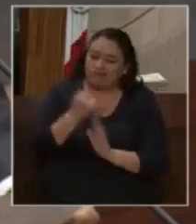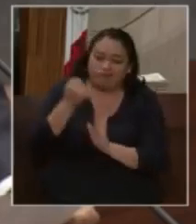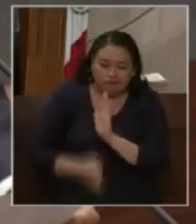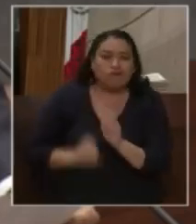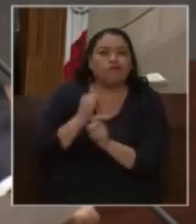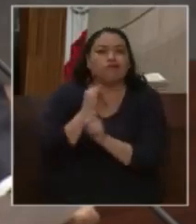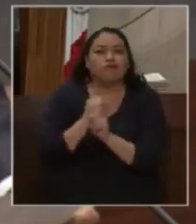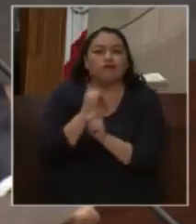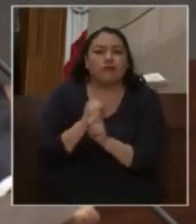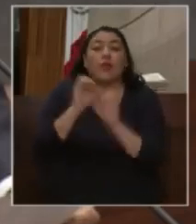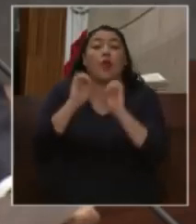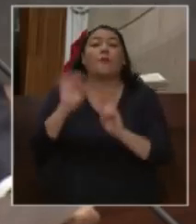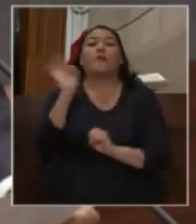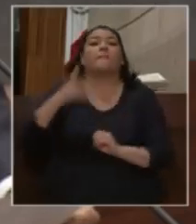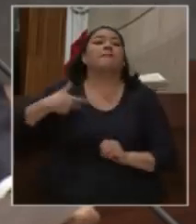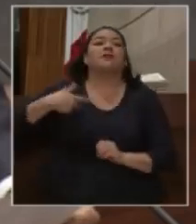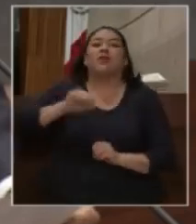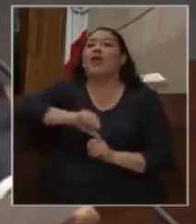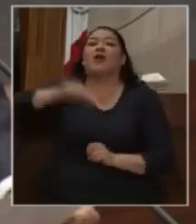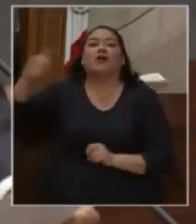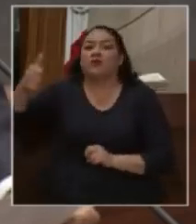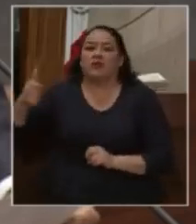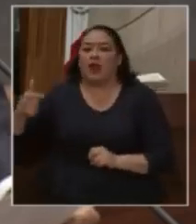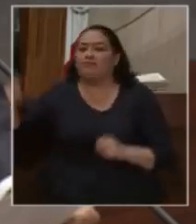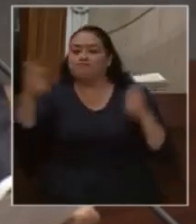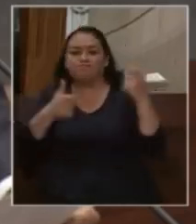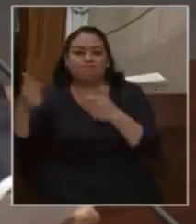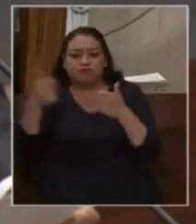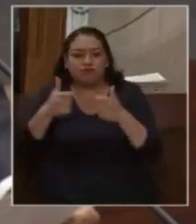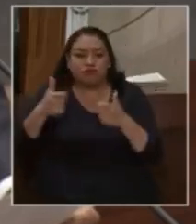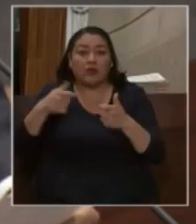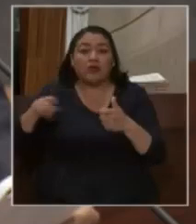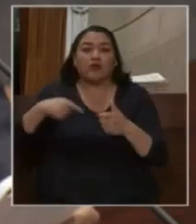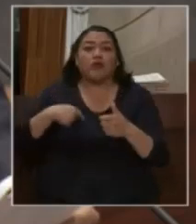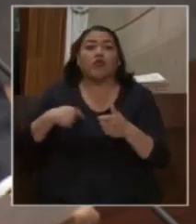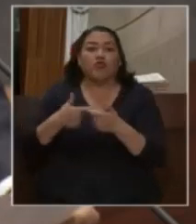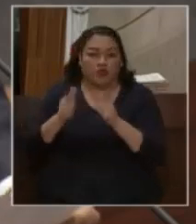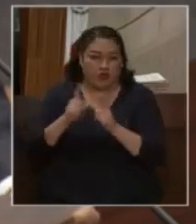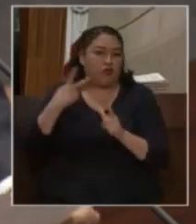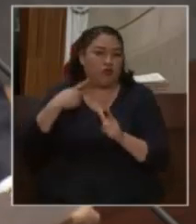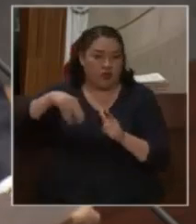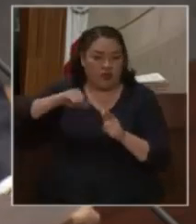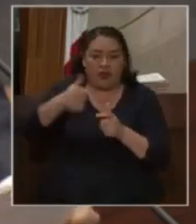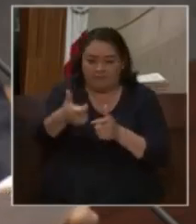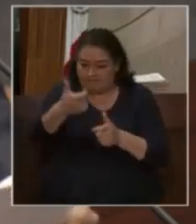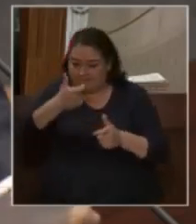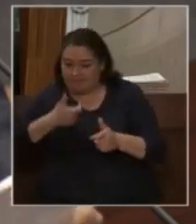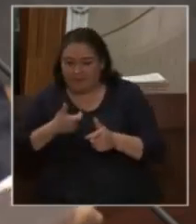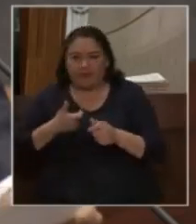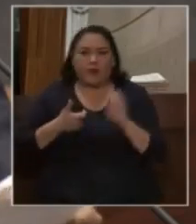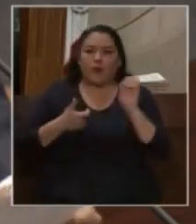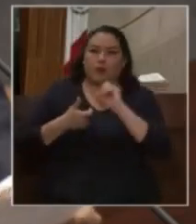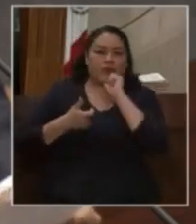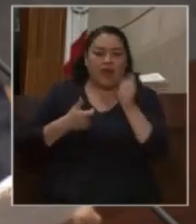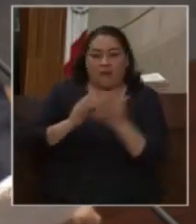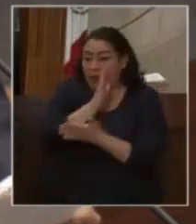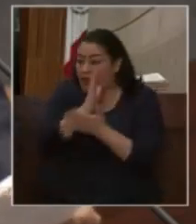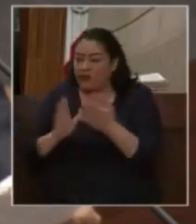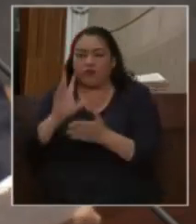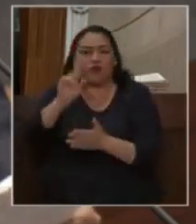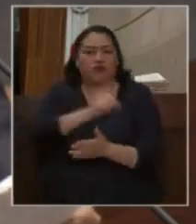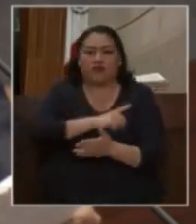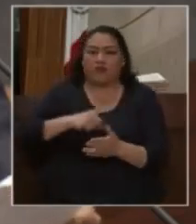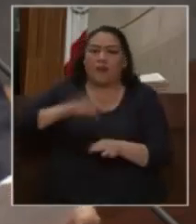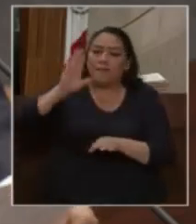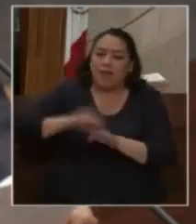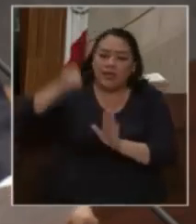recursos provenientes de entes privados que representaron un beneficio a Morena, a través de un instrumento financiero y no dividir la investigación. Ante